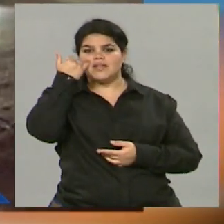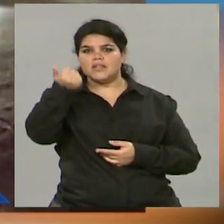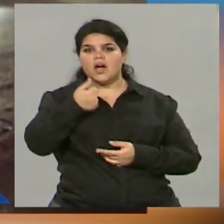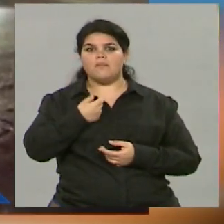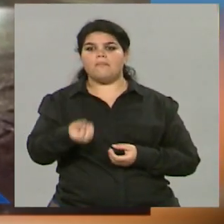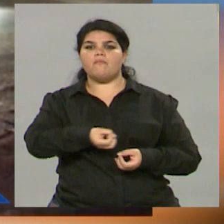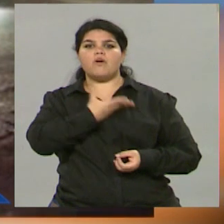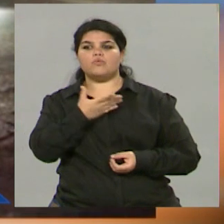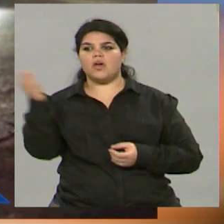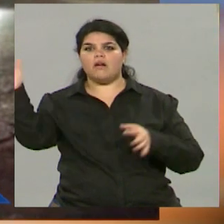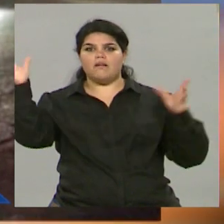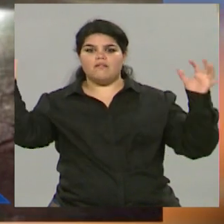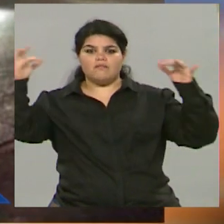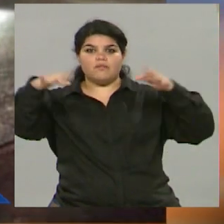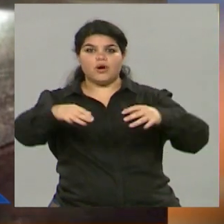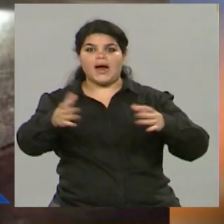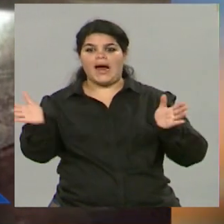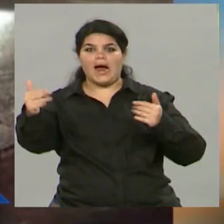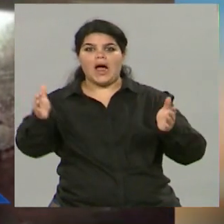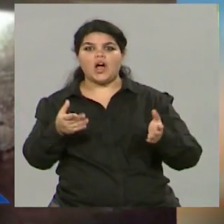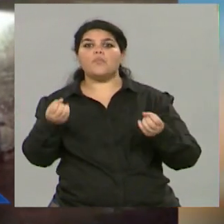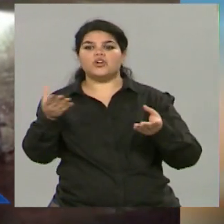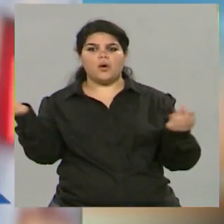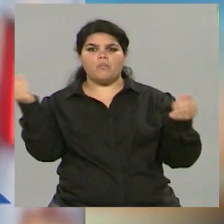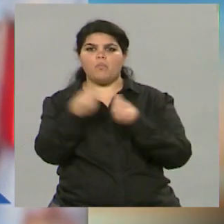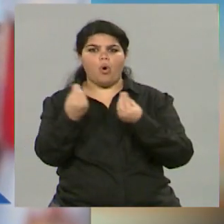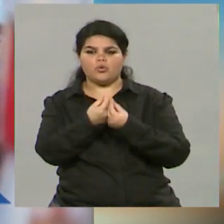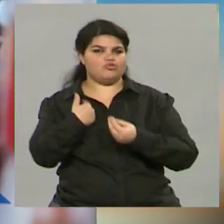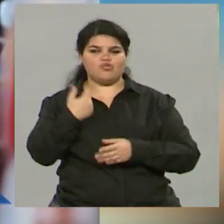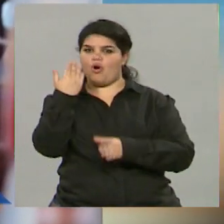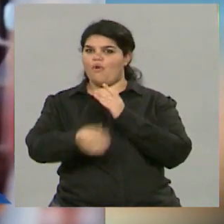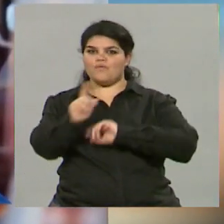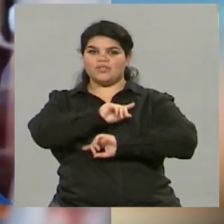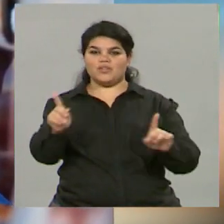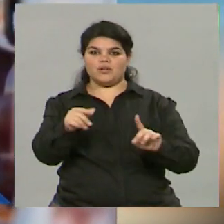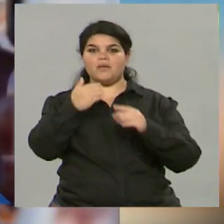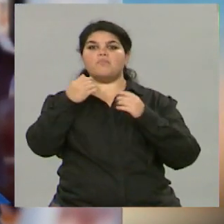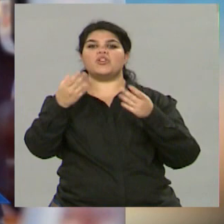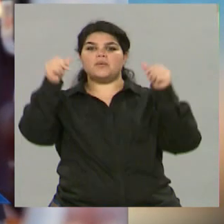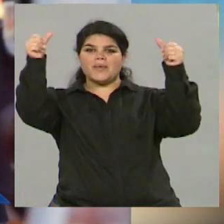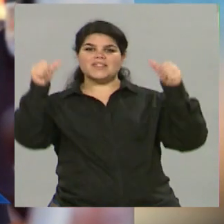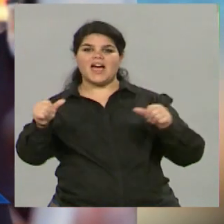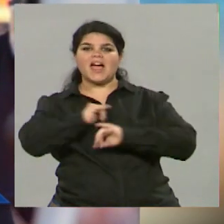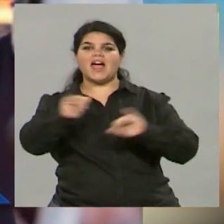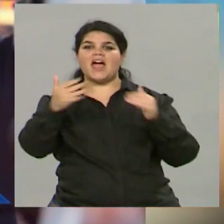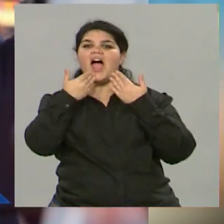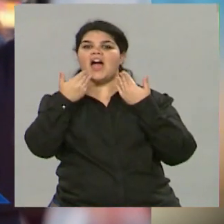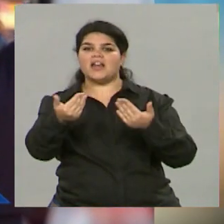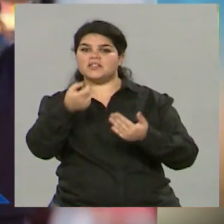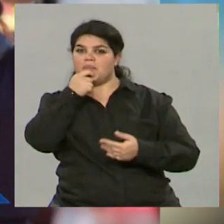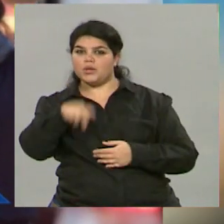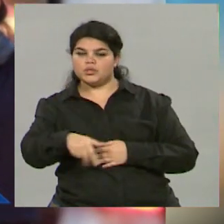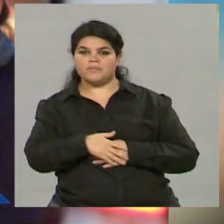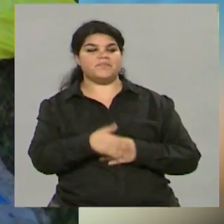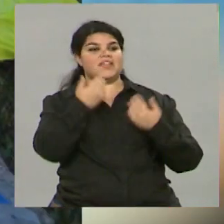voluntarios y que trajeran cajas porque se iba a venir de mucho. Y no me equivoqué. Y en el mensaje había puesto gracias Mendoza. Buenísimo. Bueno, gracias a